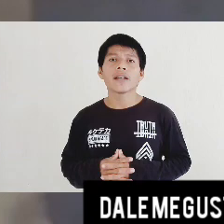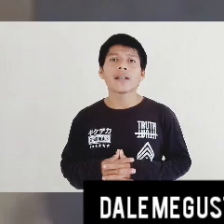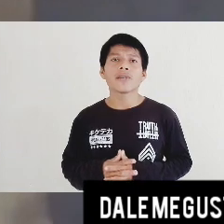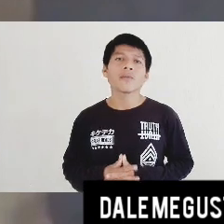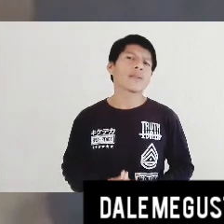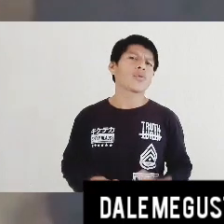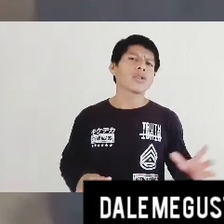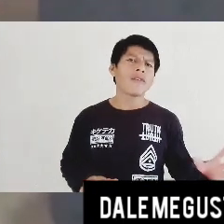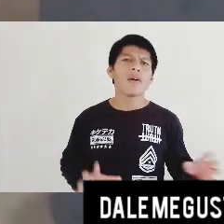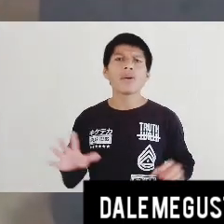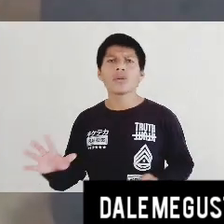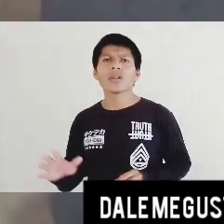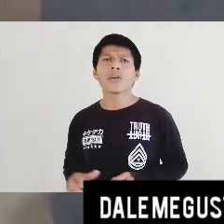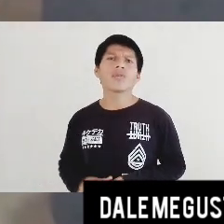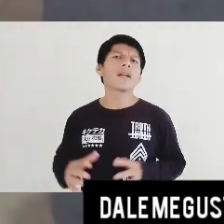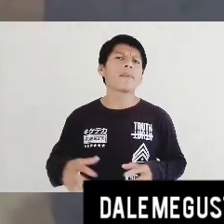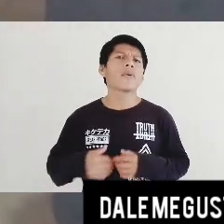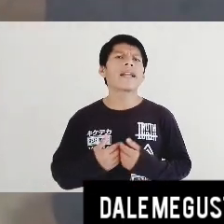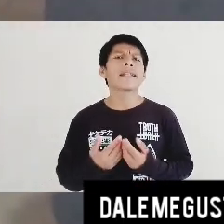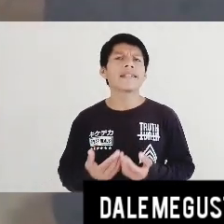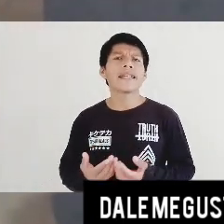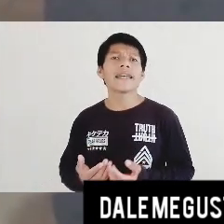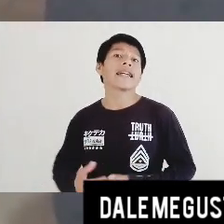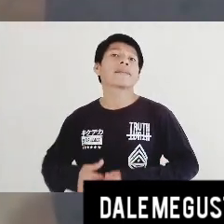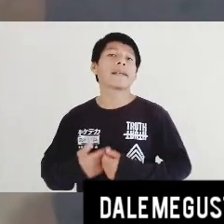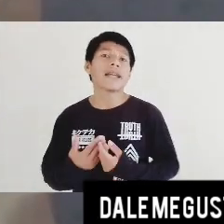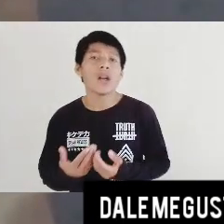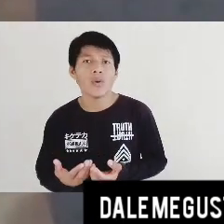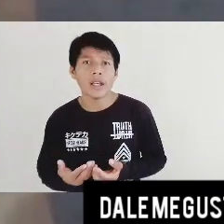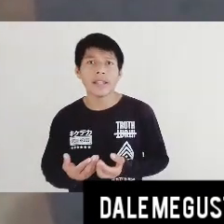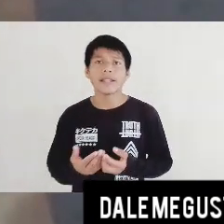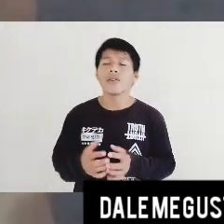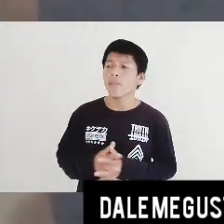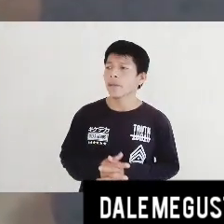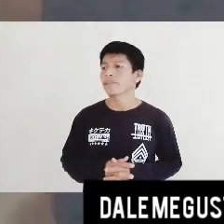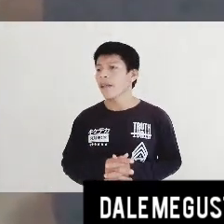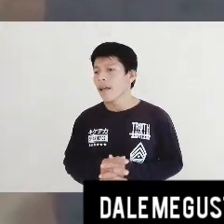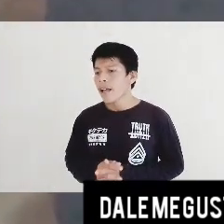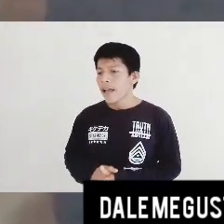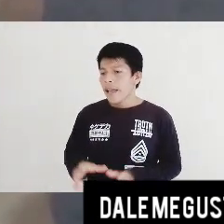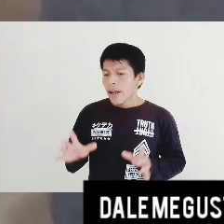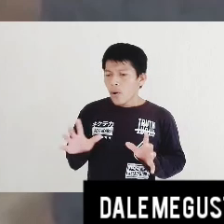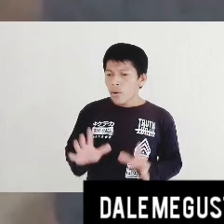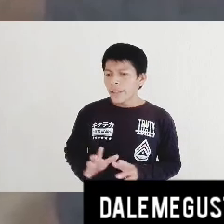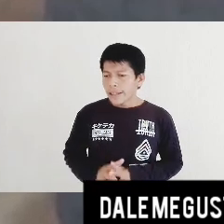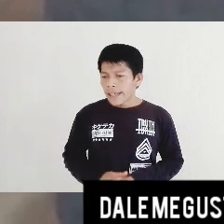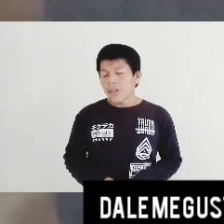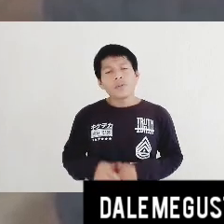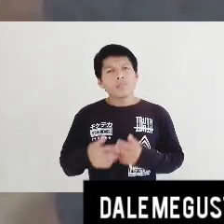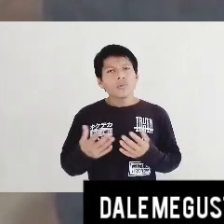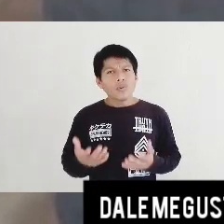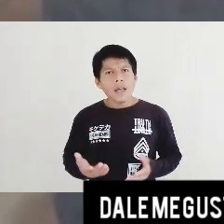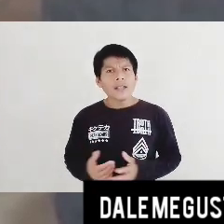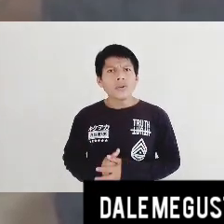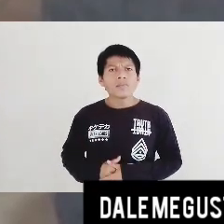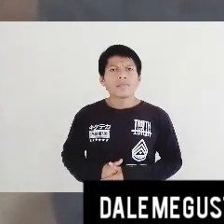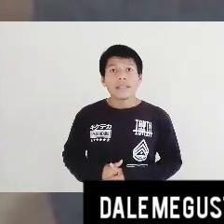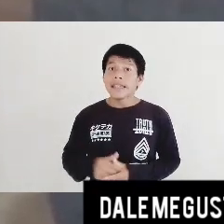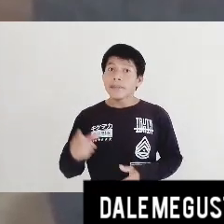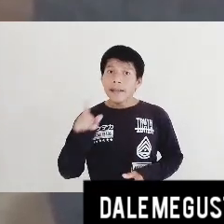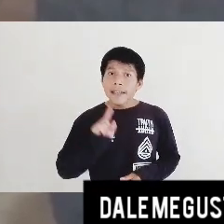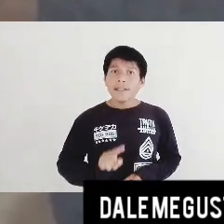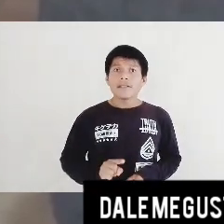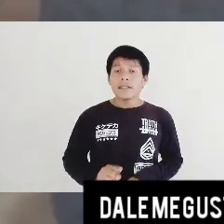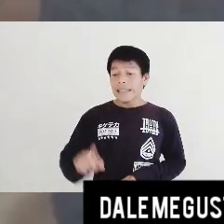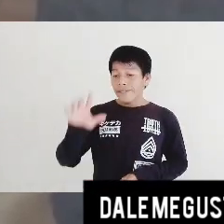la Cuarta Transformación. No está a favor y no está en contra, pero él dice y expresa lo que dice, ¿no? Bueno, Julia Astillero, con toda razón,